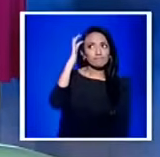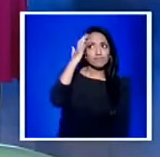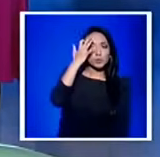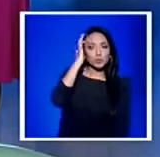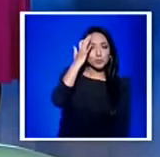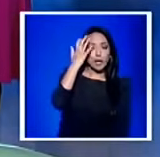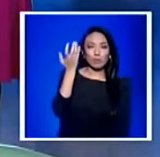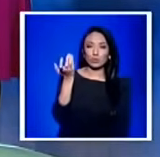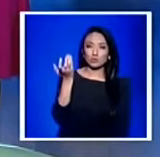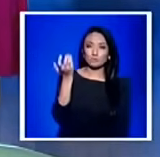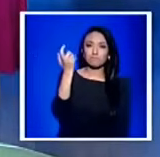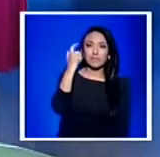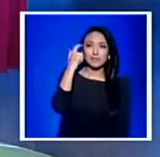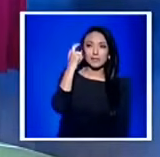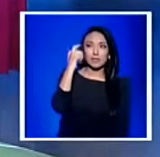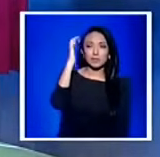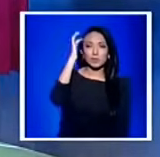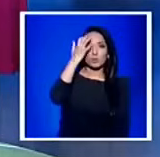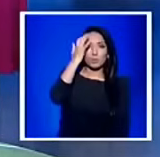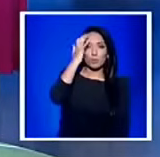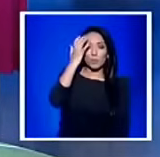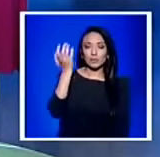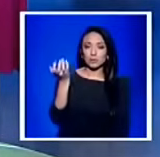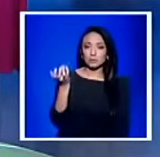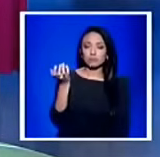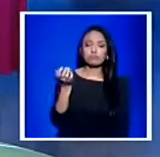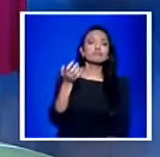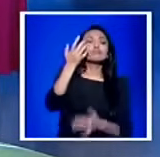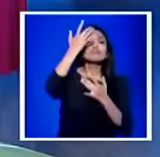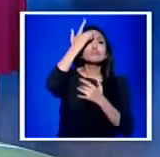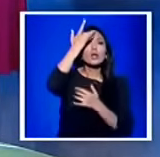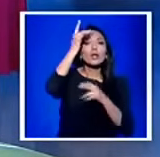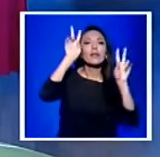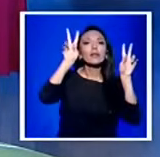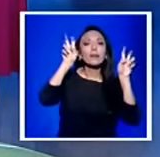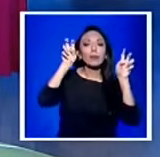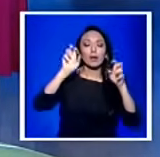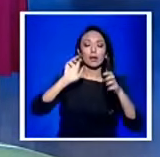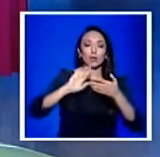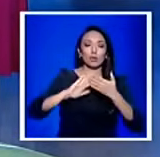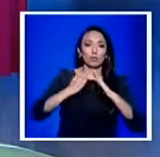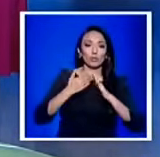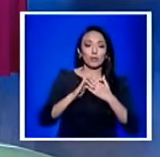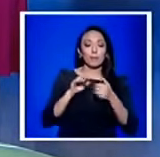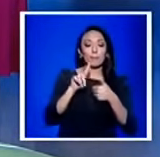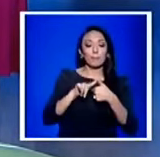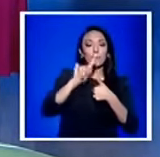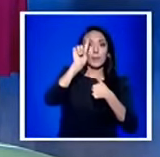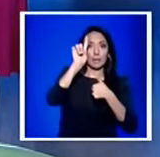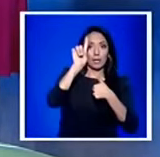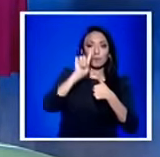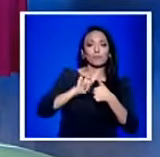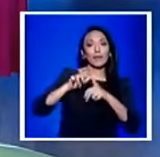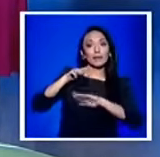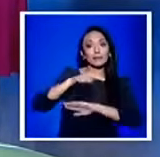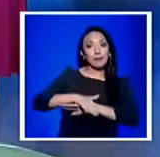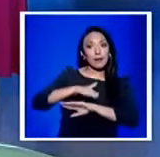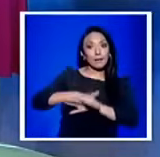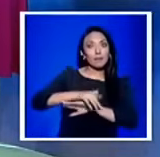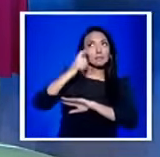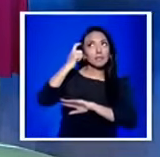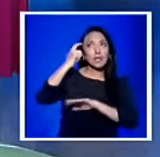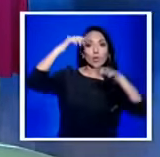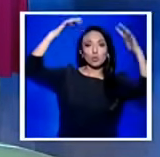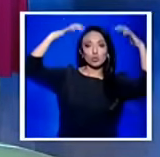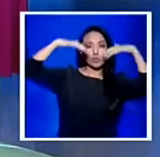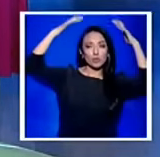sumamente preocupados. Por eso continuamos con las noticias de la comunidad para recordarles primero que se prevén lluvias en la tarde, sobre todo en